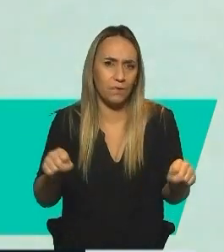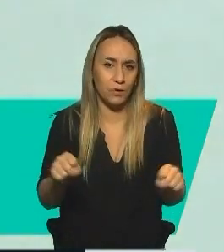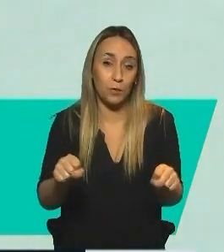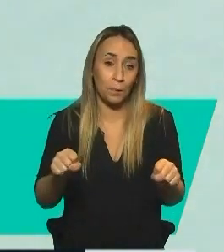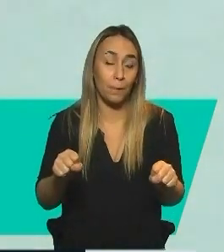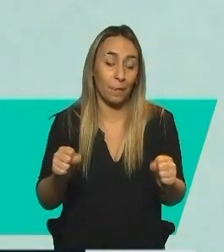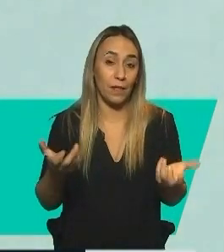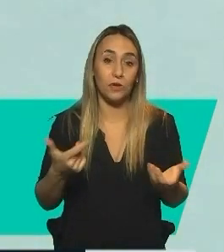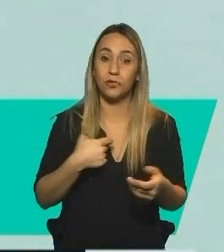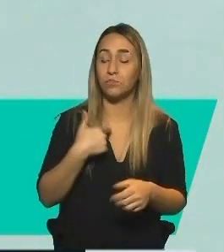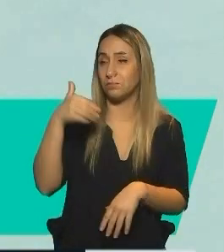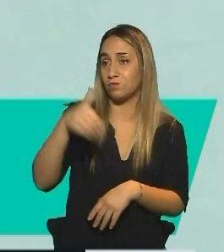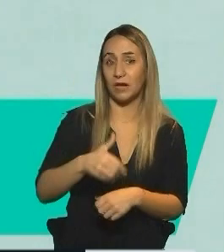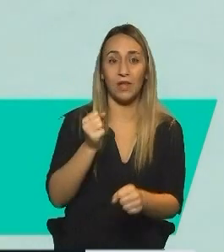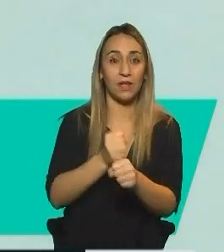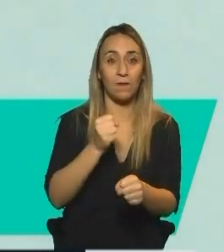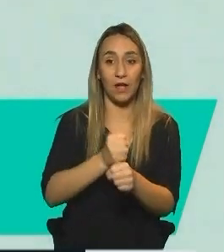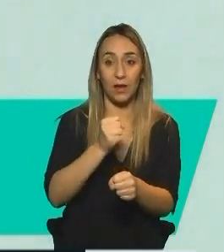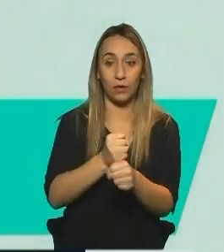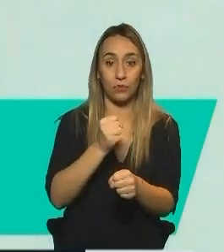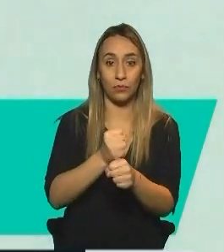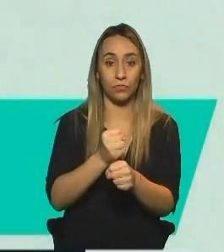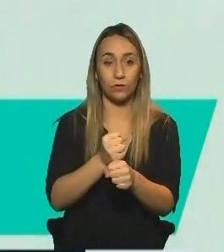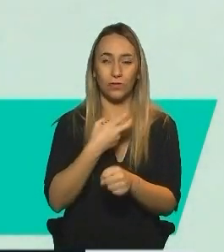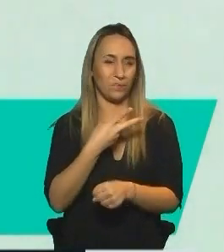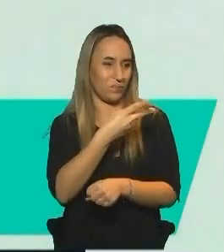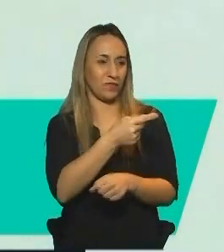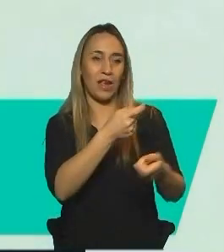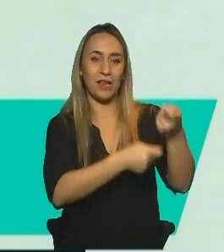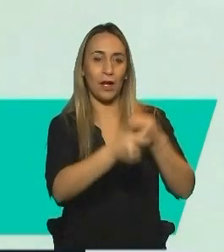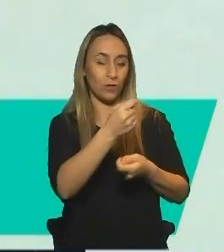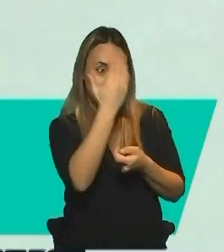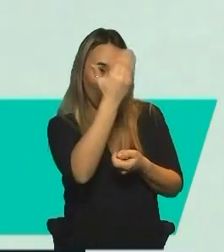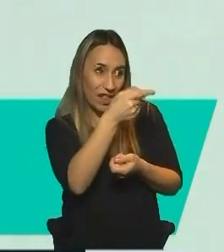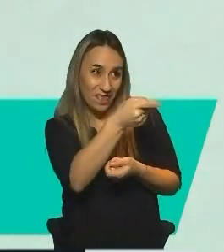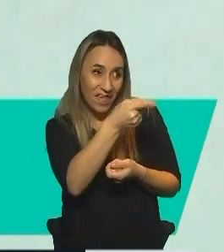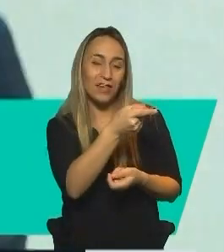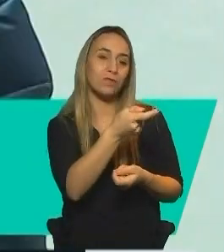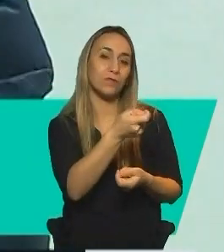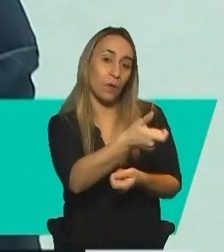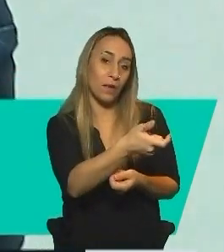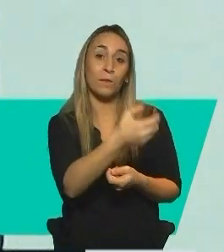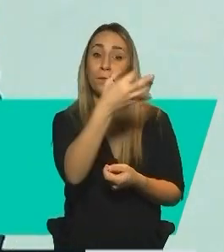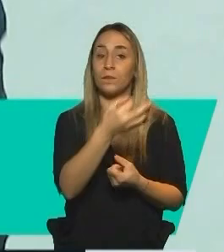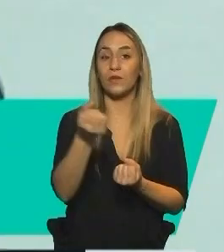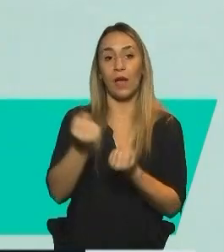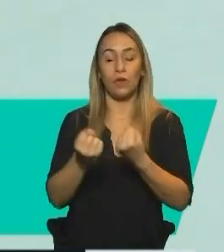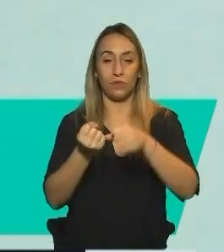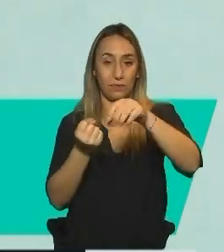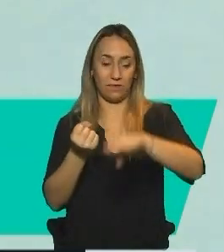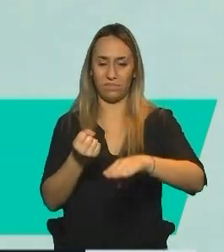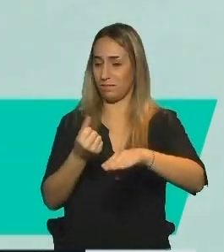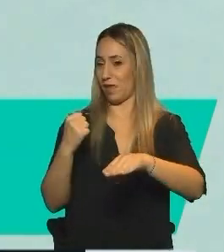Y bueno, yo estaba trabajando. Compraba en un comercio acá enfrente y estaba estacionado por este